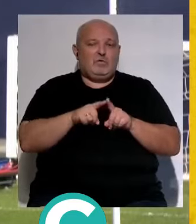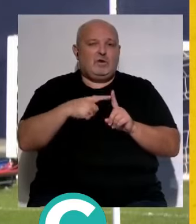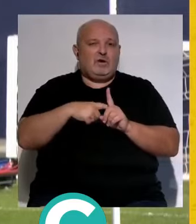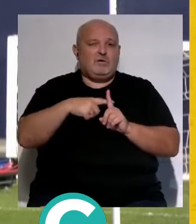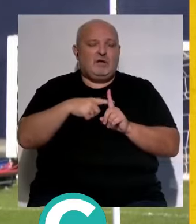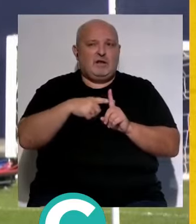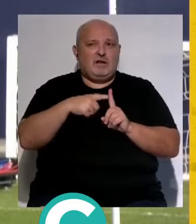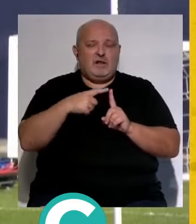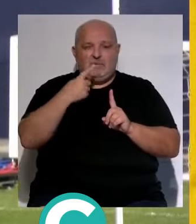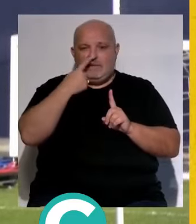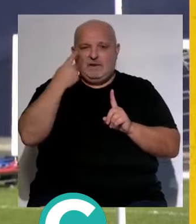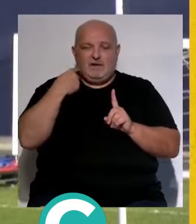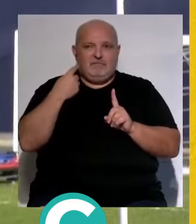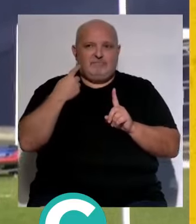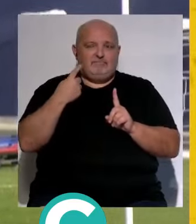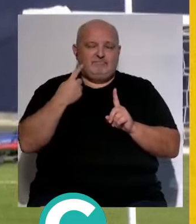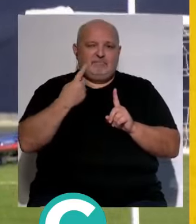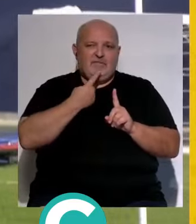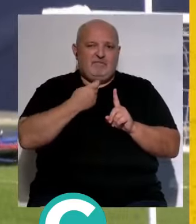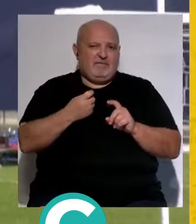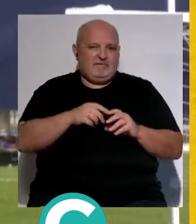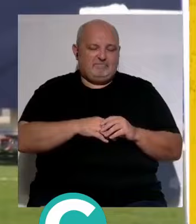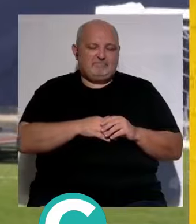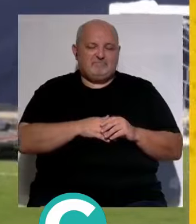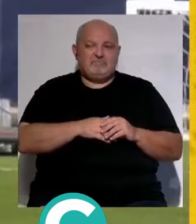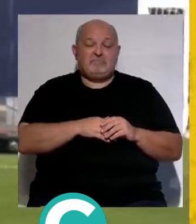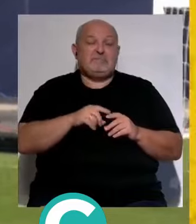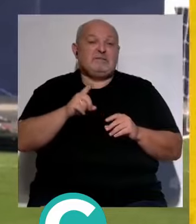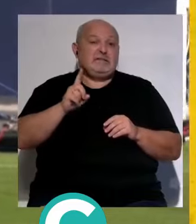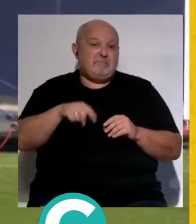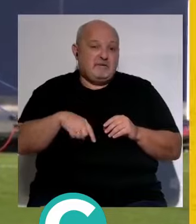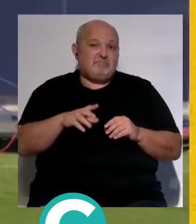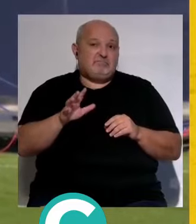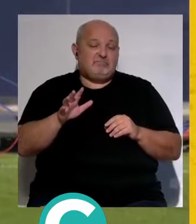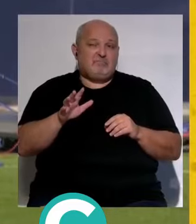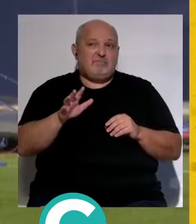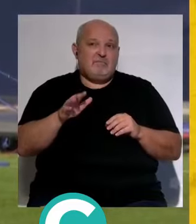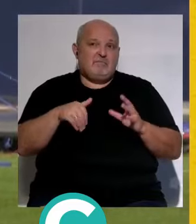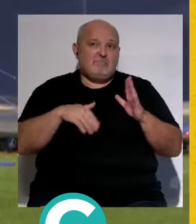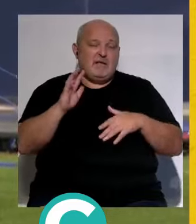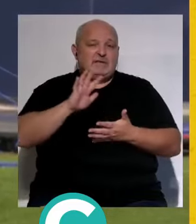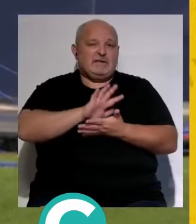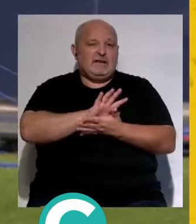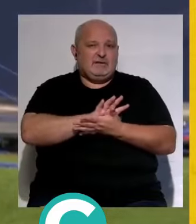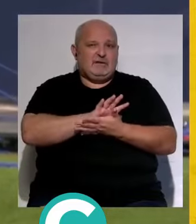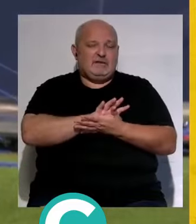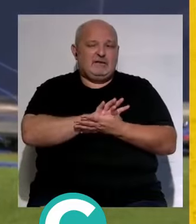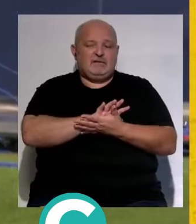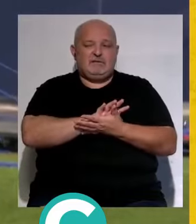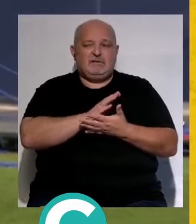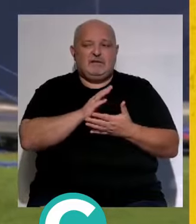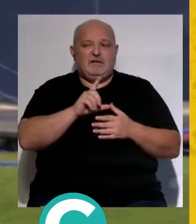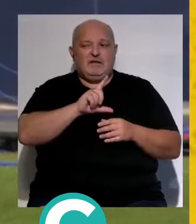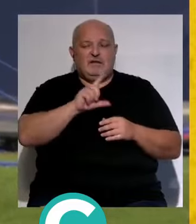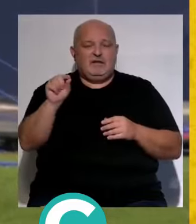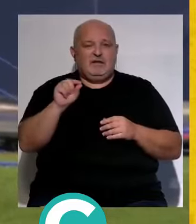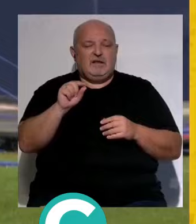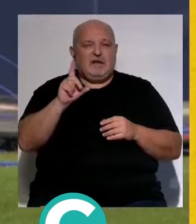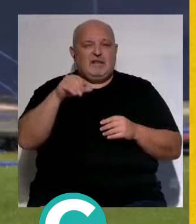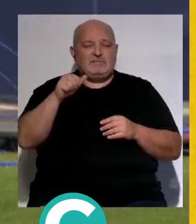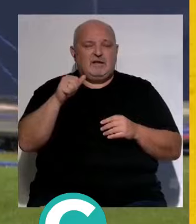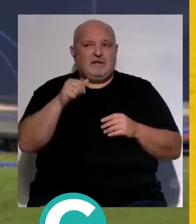la temporada anterior, claro, yo creo que es complicado, ¿no? También quizá podemos estar un poco más tranquilos, ¿no? Con la marcha de